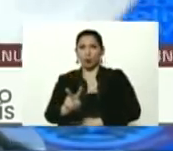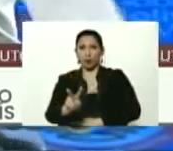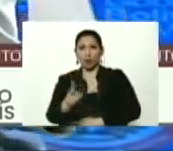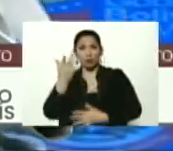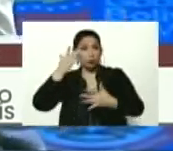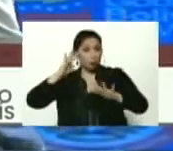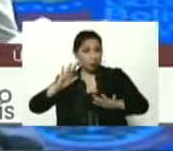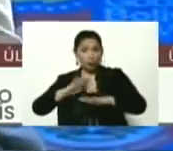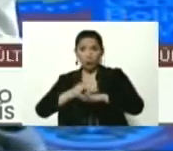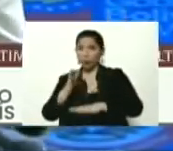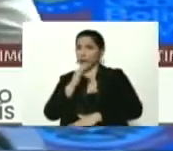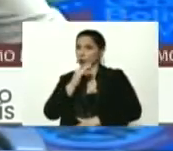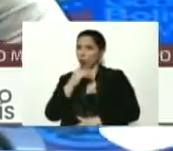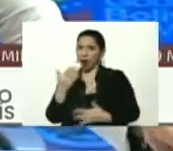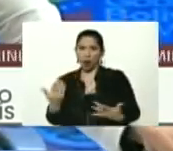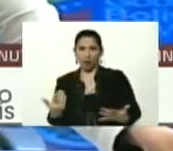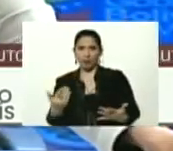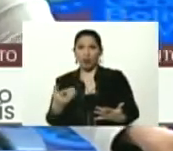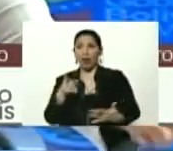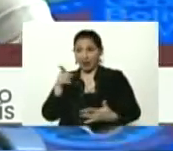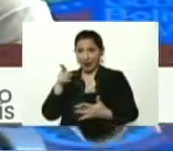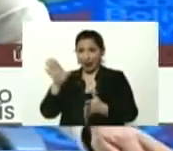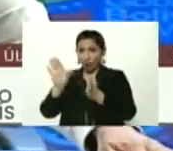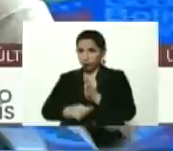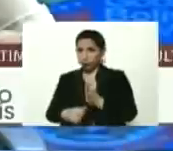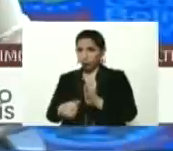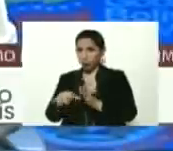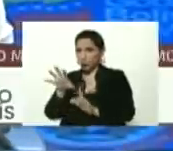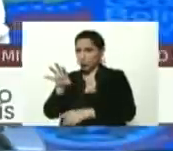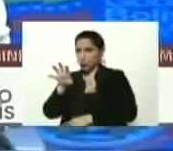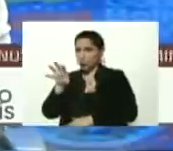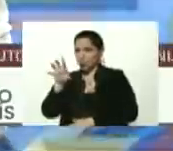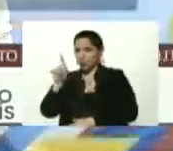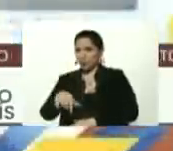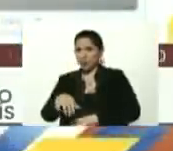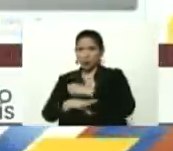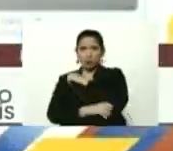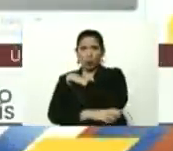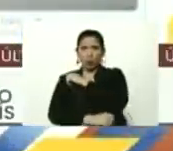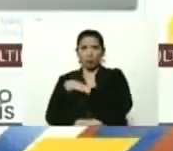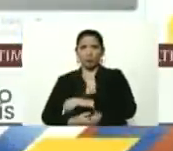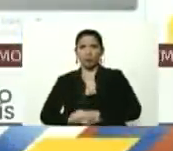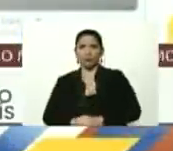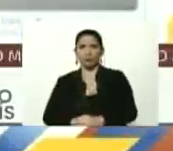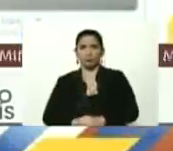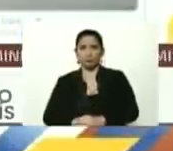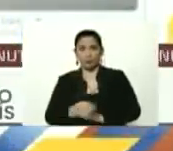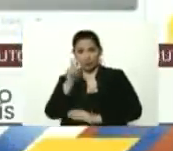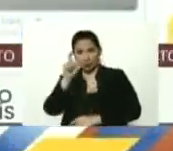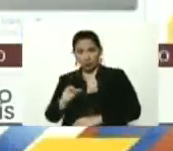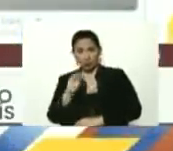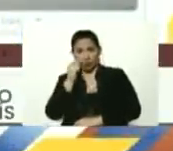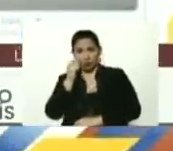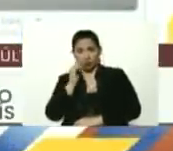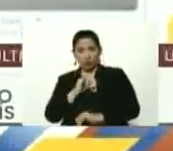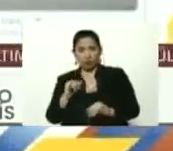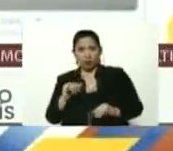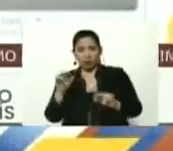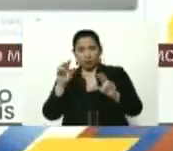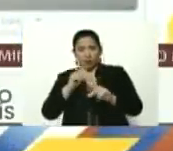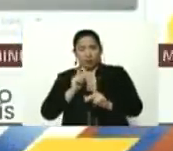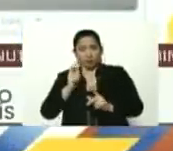Supuesto porque obviamente no es, es un usurpador, es un extorsionador y es un estafador. Él, ya